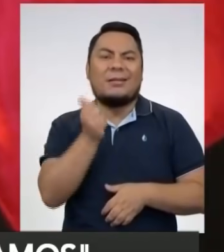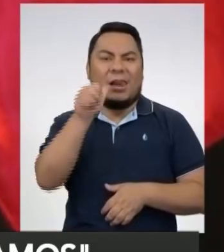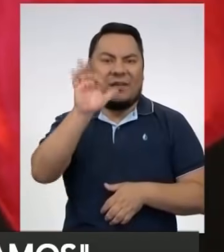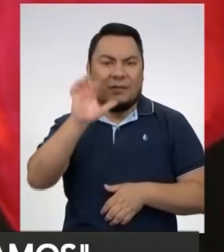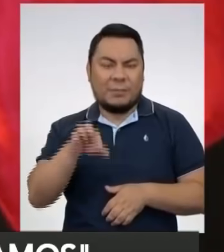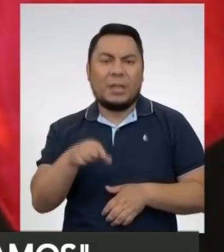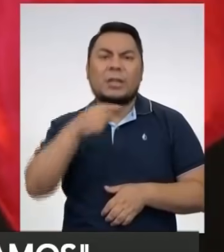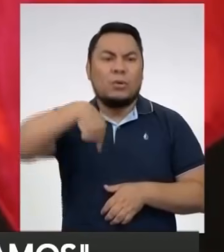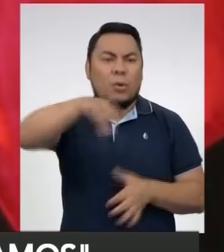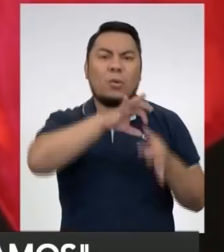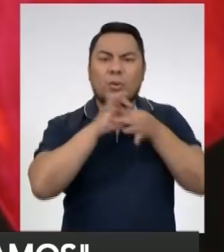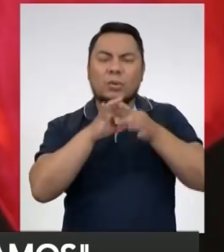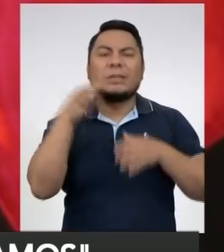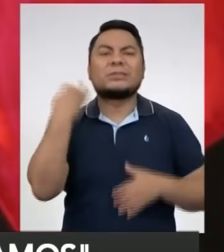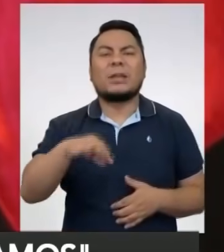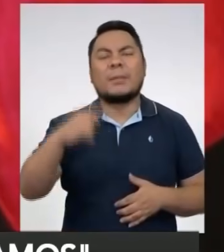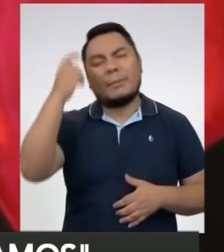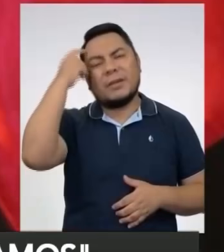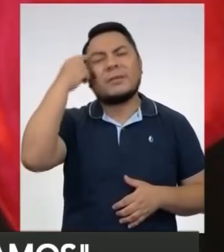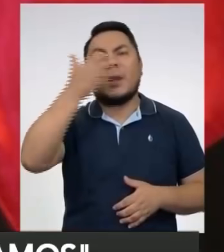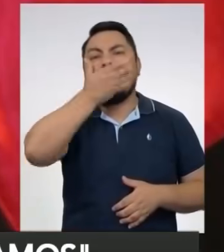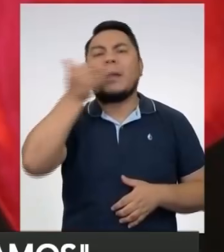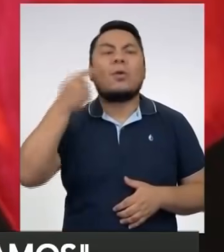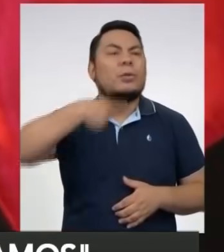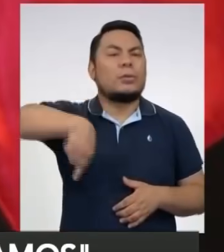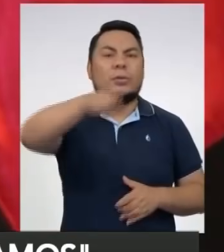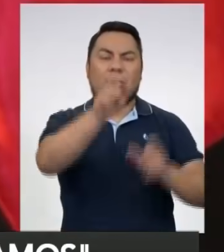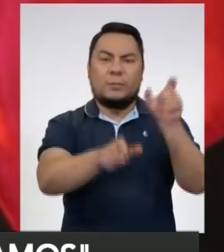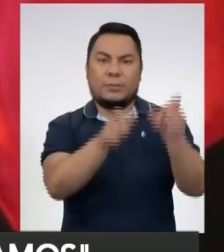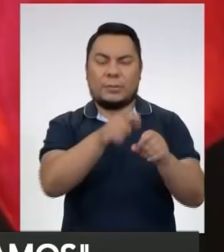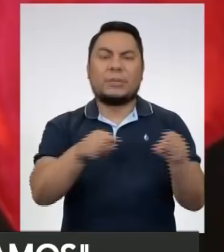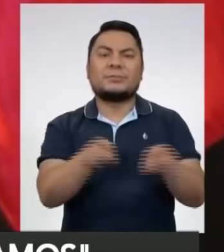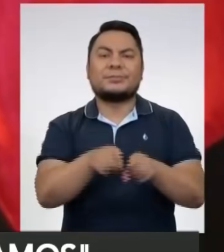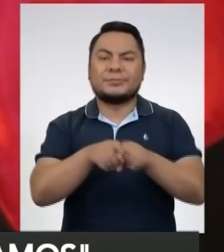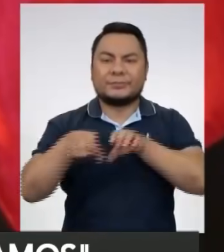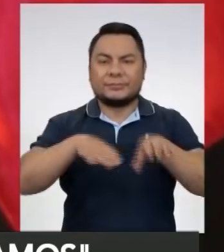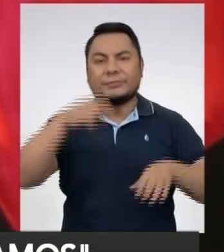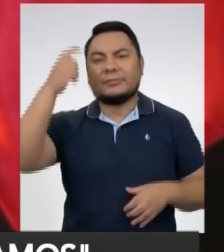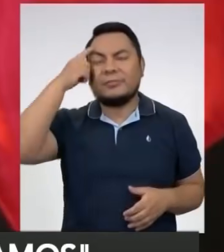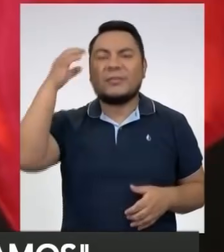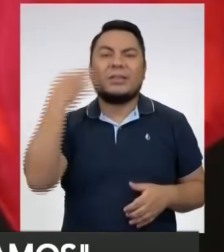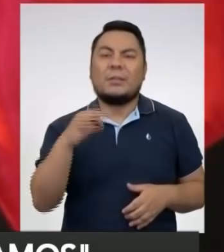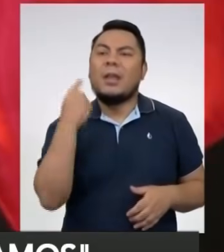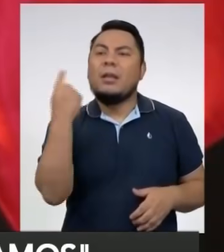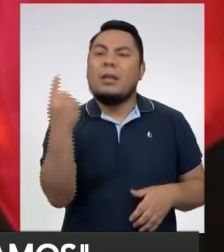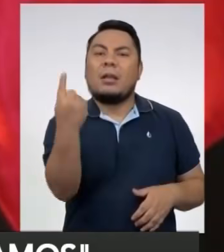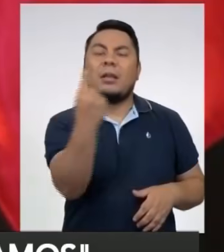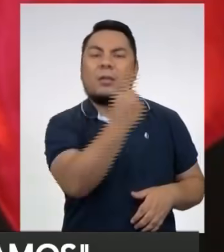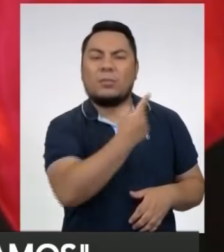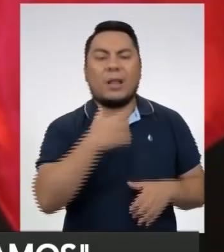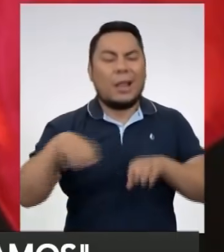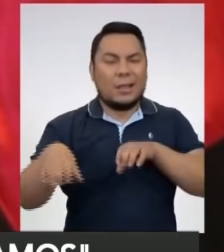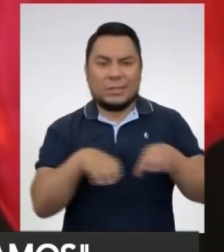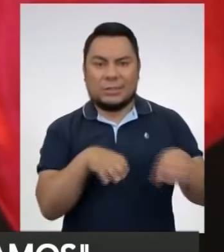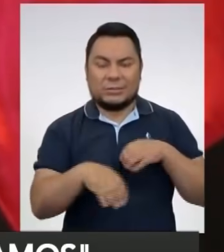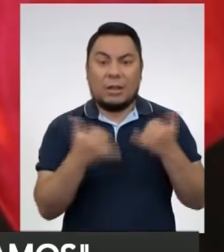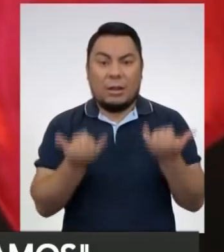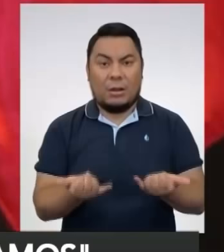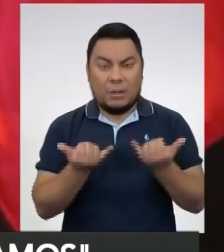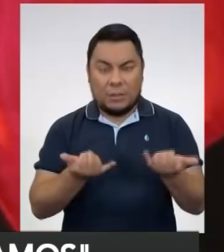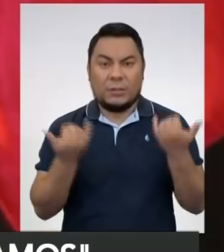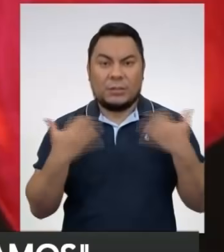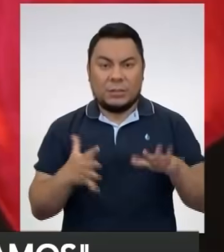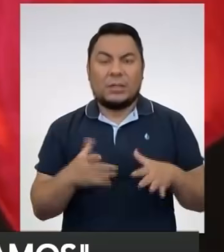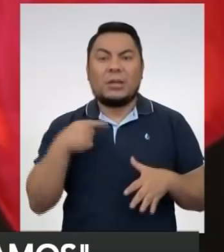juntos, siempre pensando en lo que es mejor para la población, como lo hacemos pensando en cada una de las medidas que hemos dado ahora